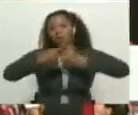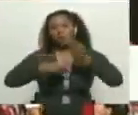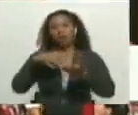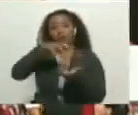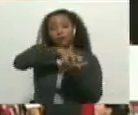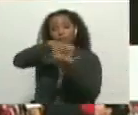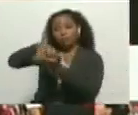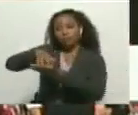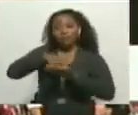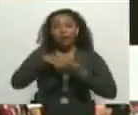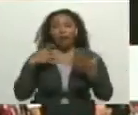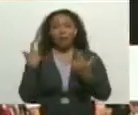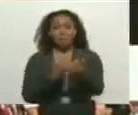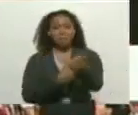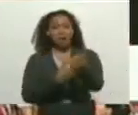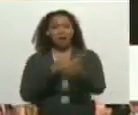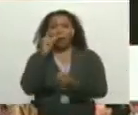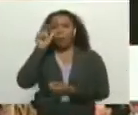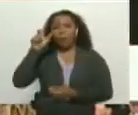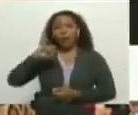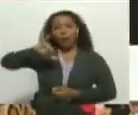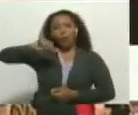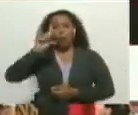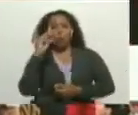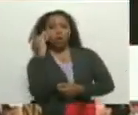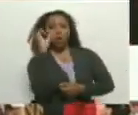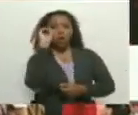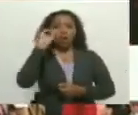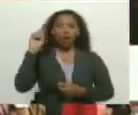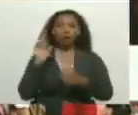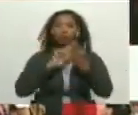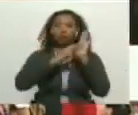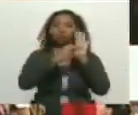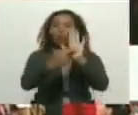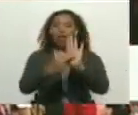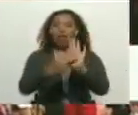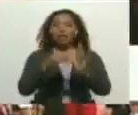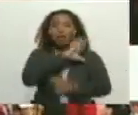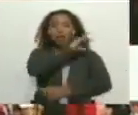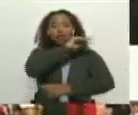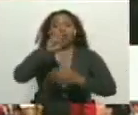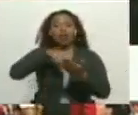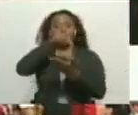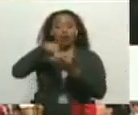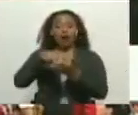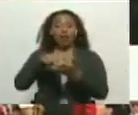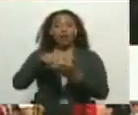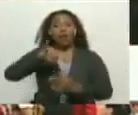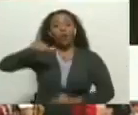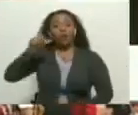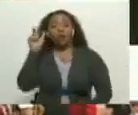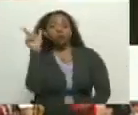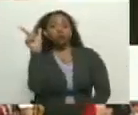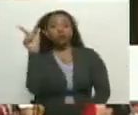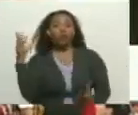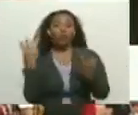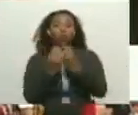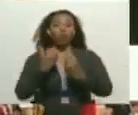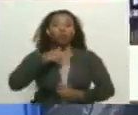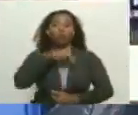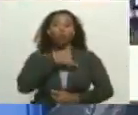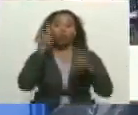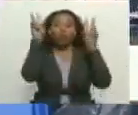estadal, a mi hermano Julio León Heredia, representantes de la Dirección Nacional del Partido, de la JPSUV aquí con nosotros, a la